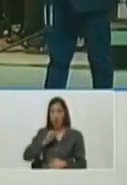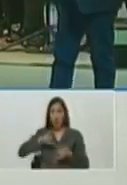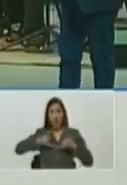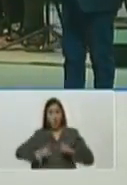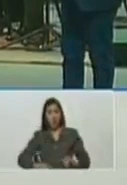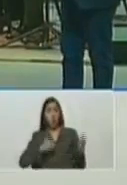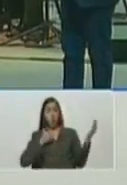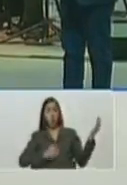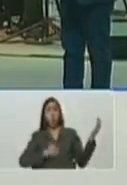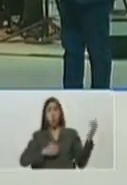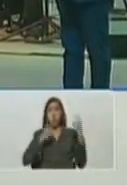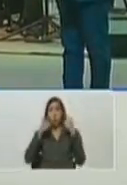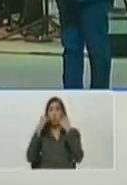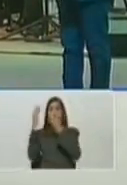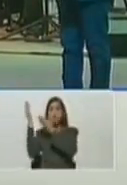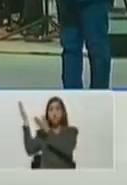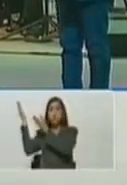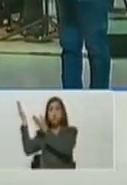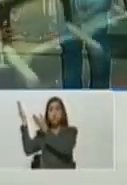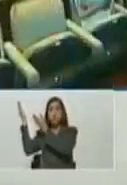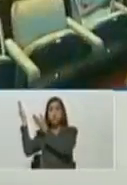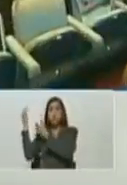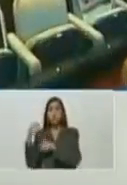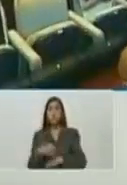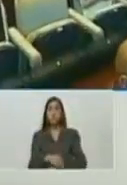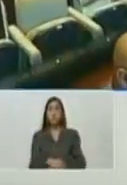del pueblo Alí Primera.